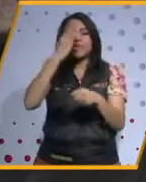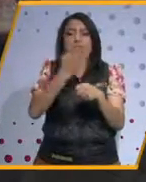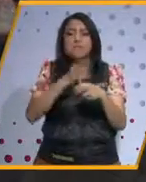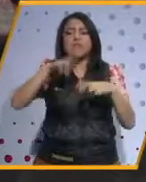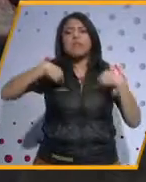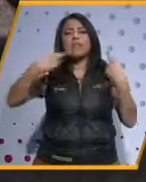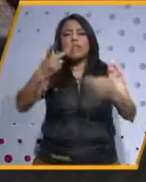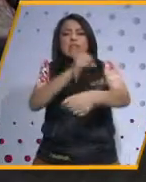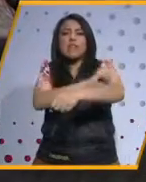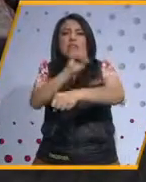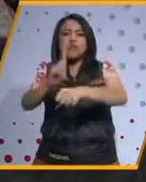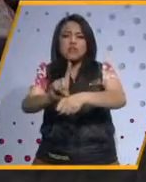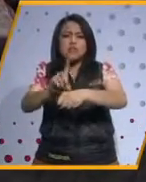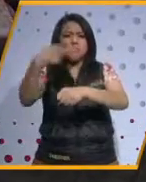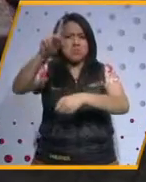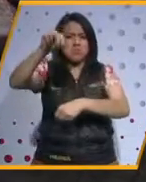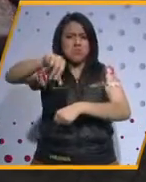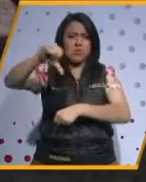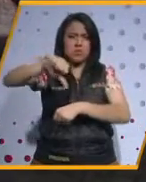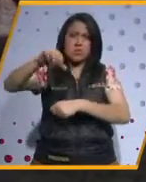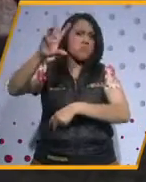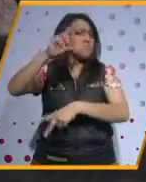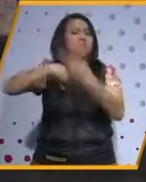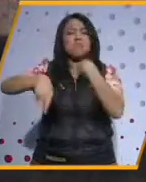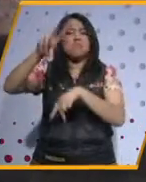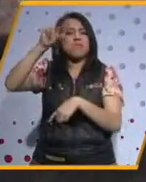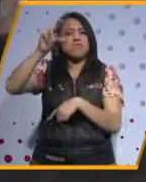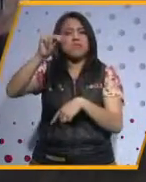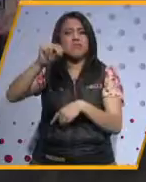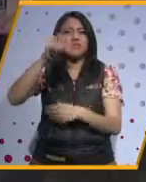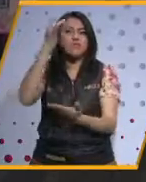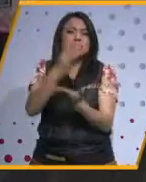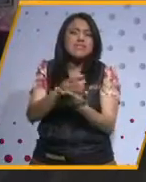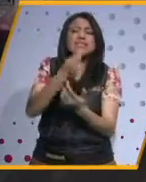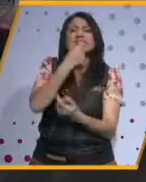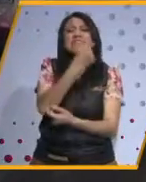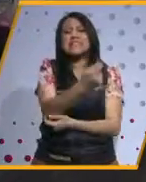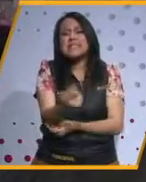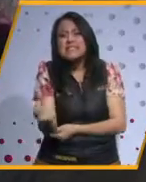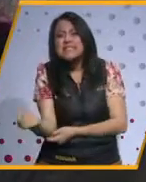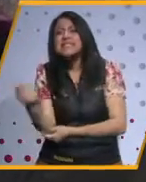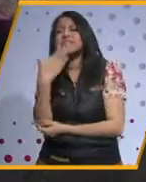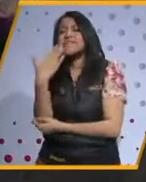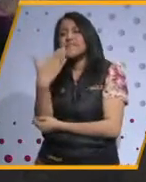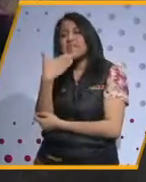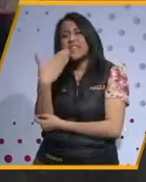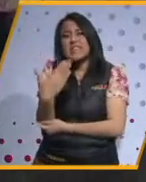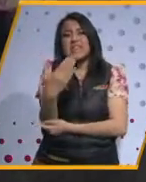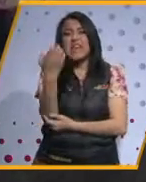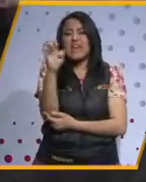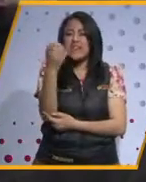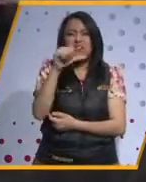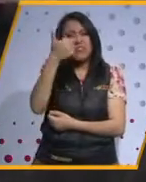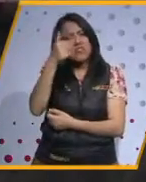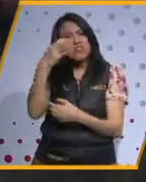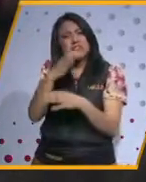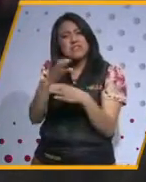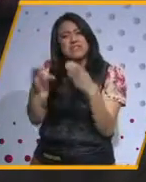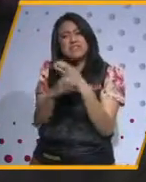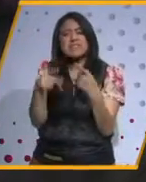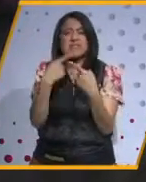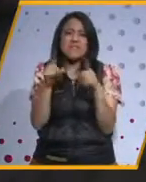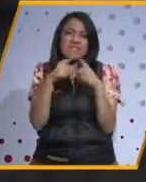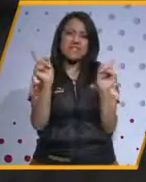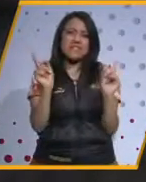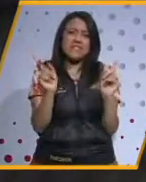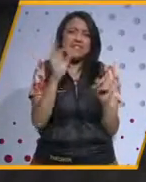delegación. Pero no venimos por delegación, hoy venimos por los niños, por una obra social. Ya en enero nos vemos para platicar de otras cosas. Es correcto,